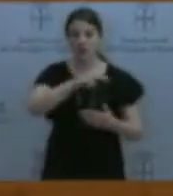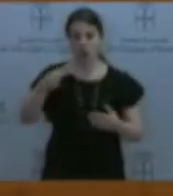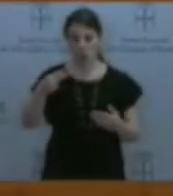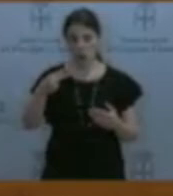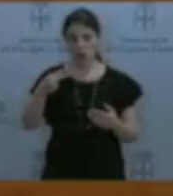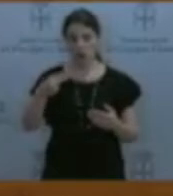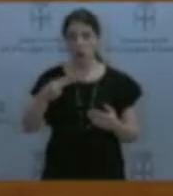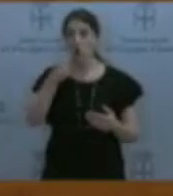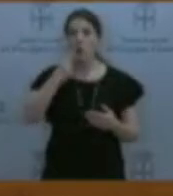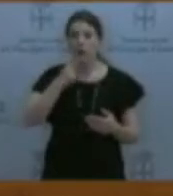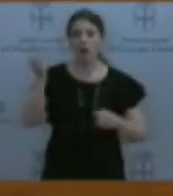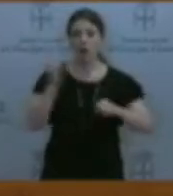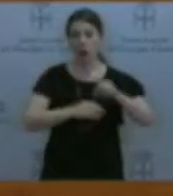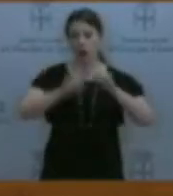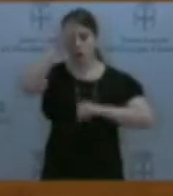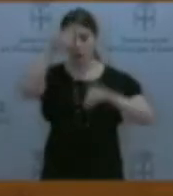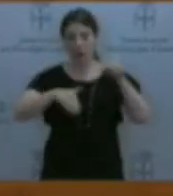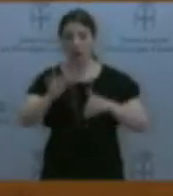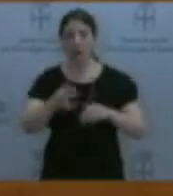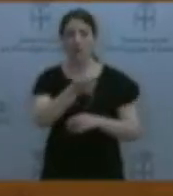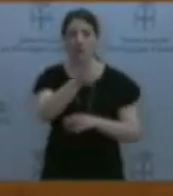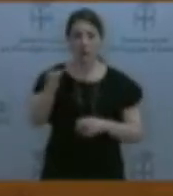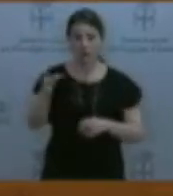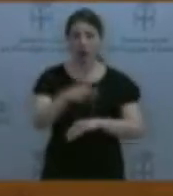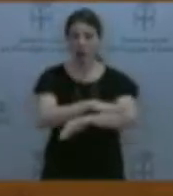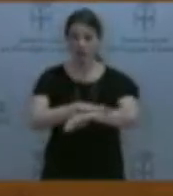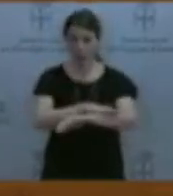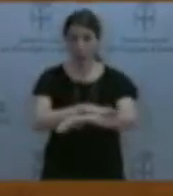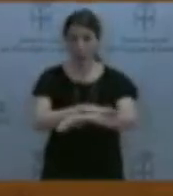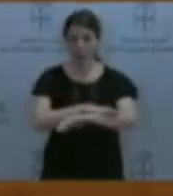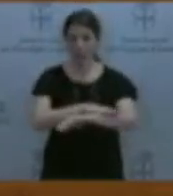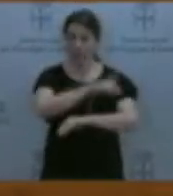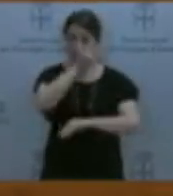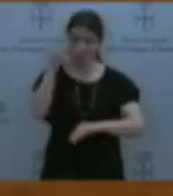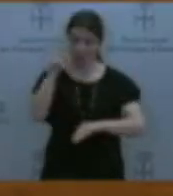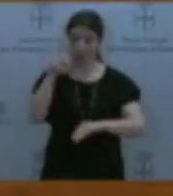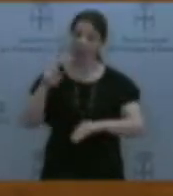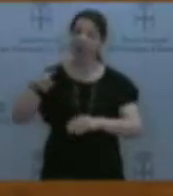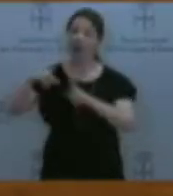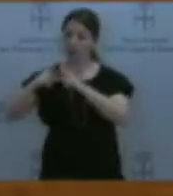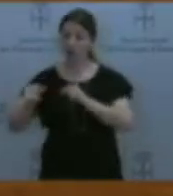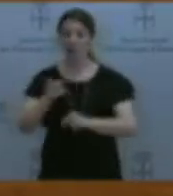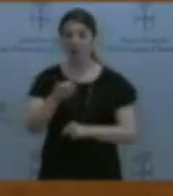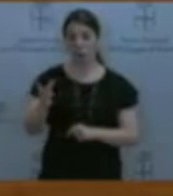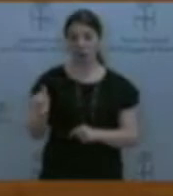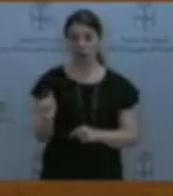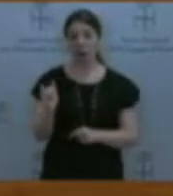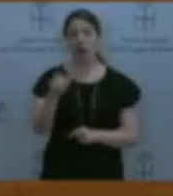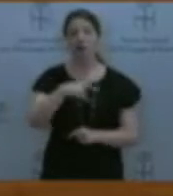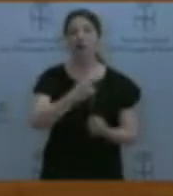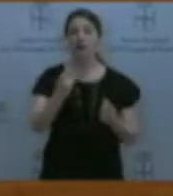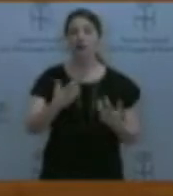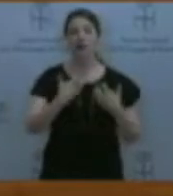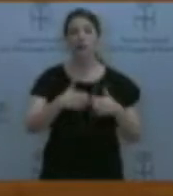que tiene la Administración central con Asturias. Necesitamos construir una industria que mire hacia el futuro y que sea fuente de riqueza económica y